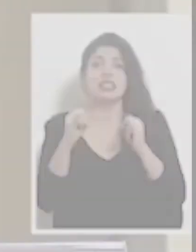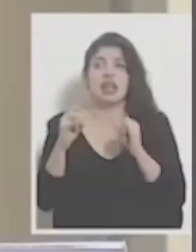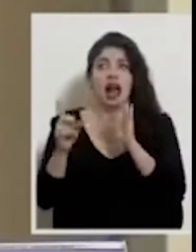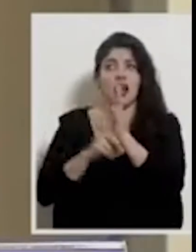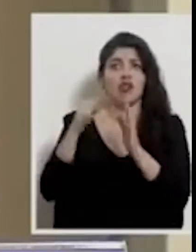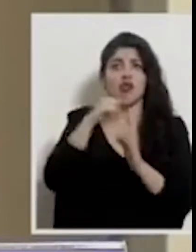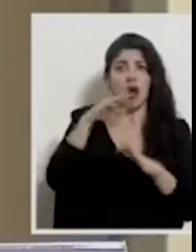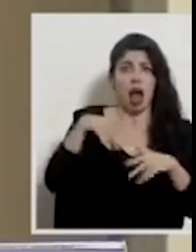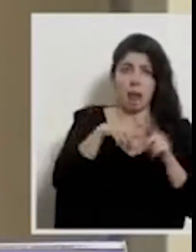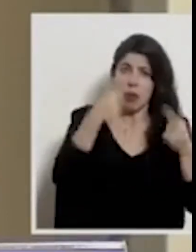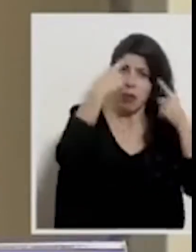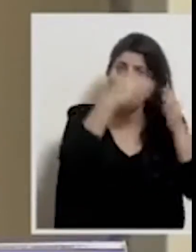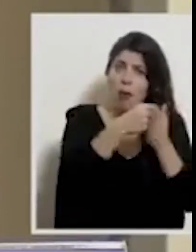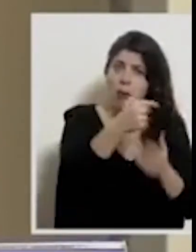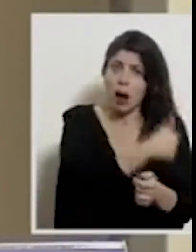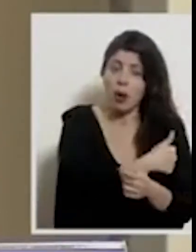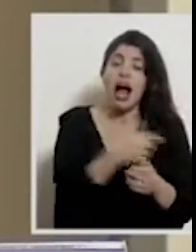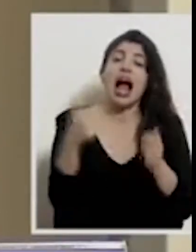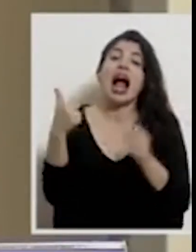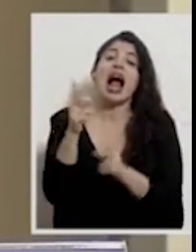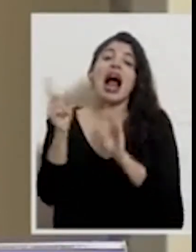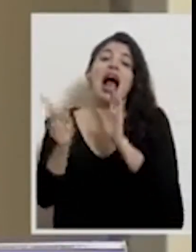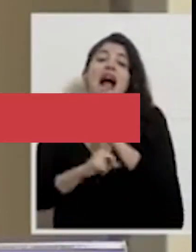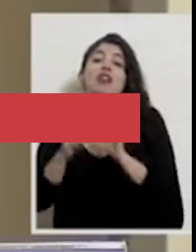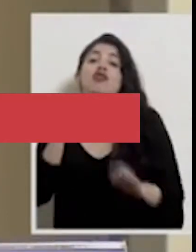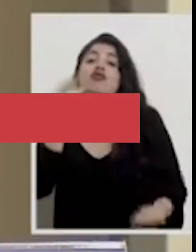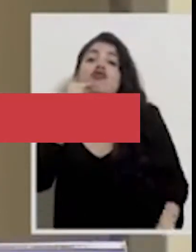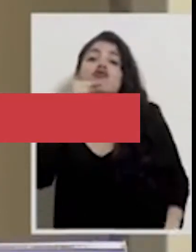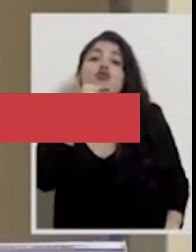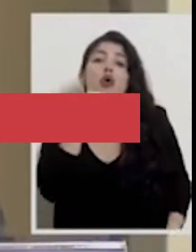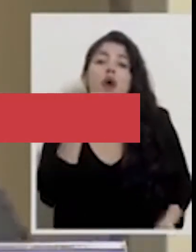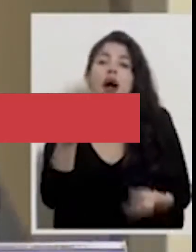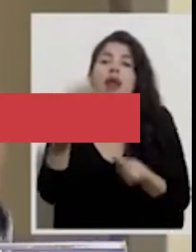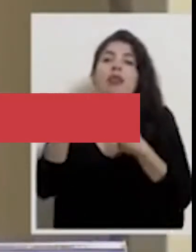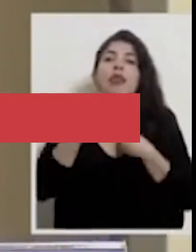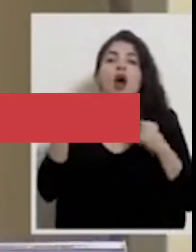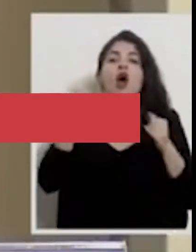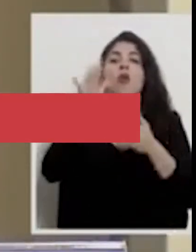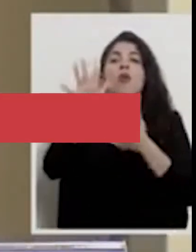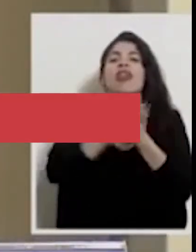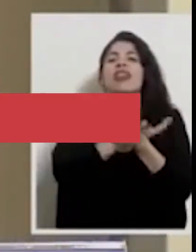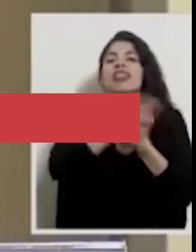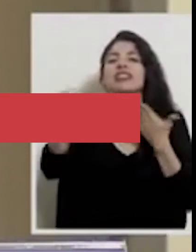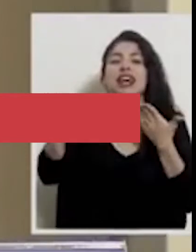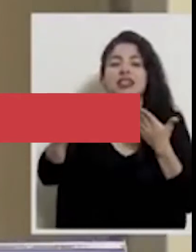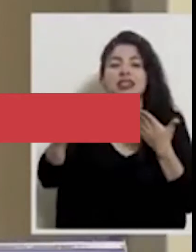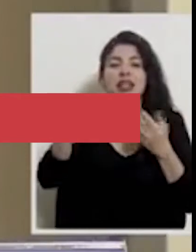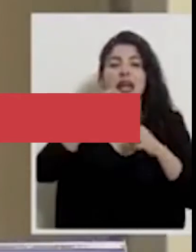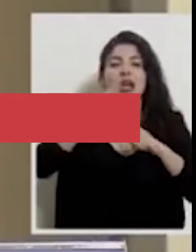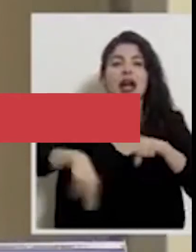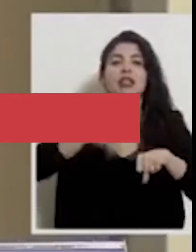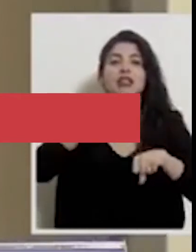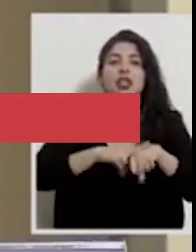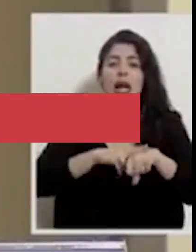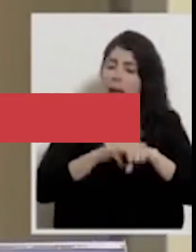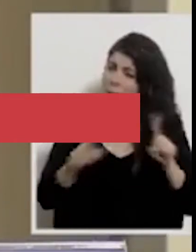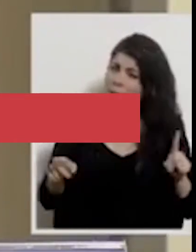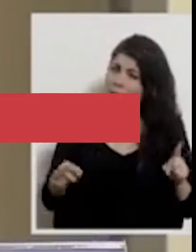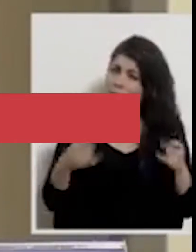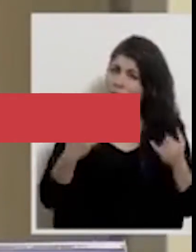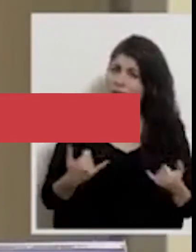la alerta roja lo que nos permitiría es una connotación de desastre nacional y yo creo que en este momento